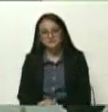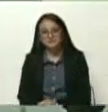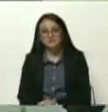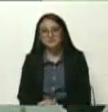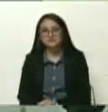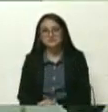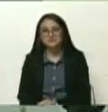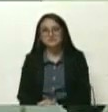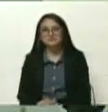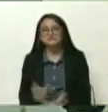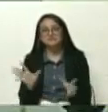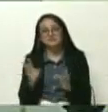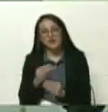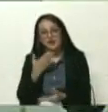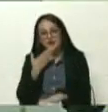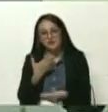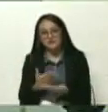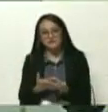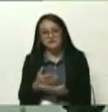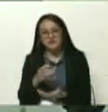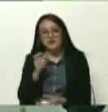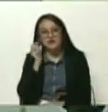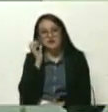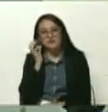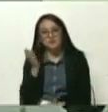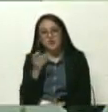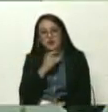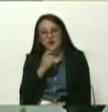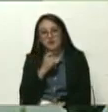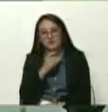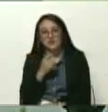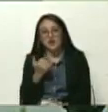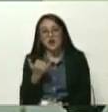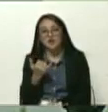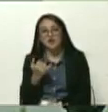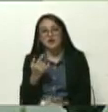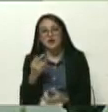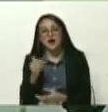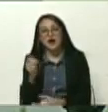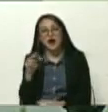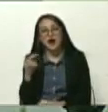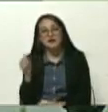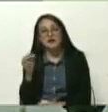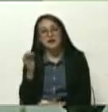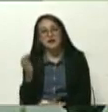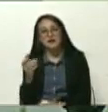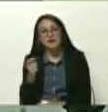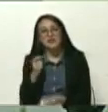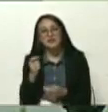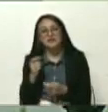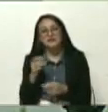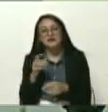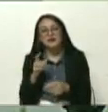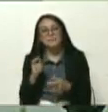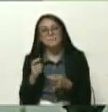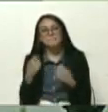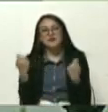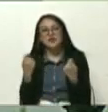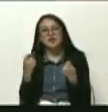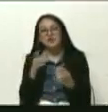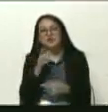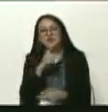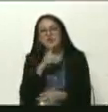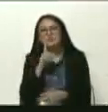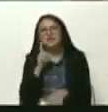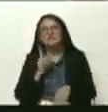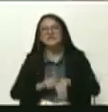Bien, gracias a Gabriela González, de la W Radio. Vamos a llamar a Ana Rodríguez, del diario El Tiempo. Buenas